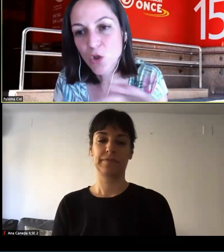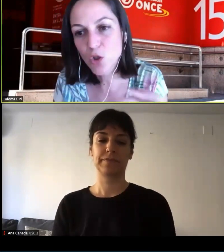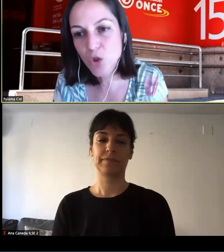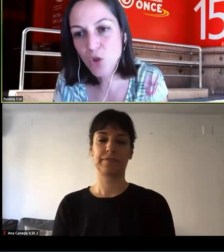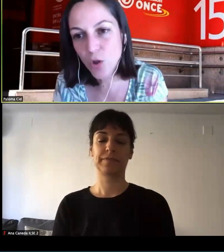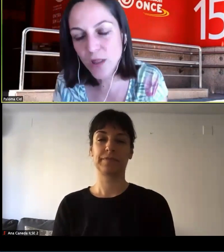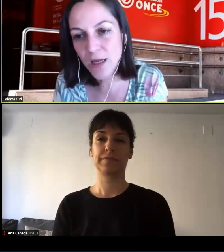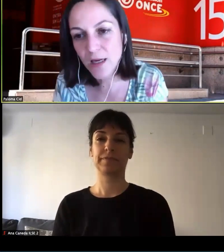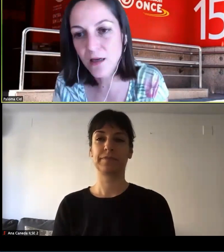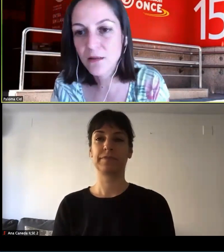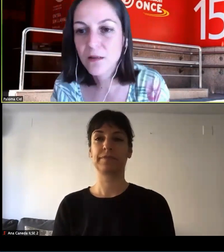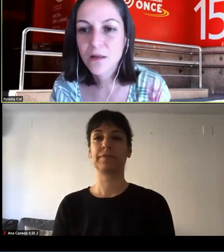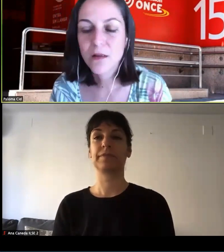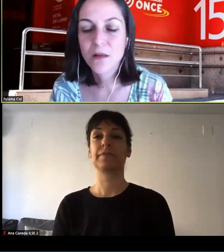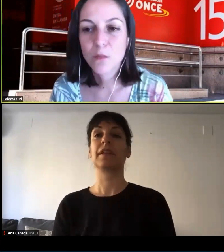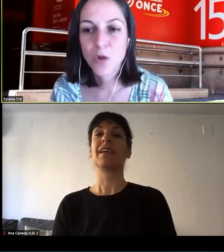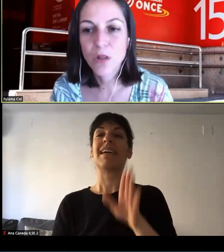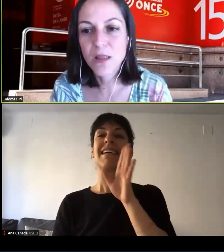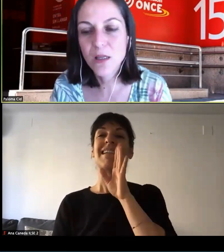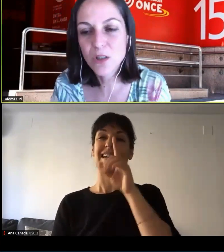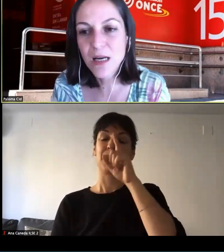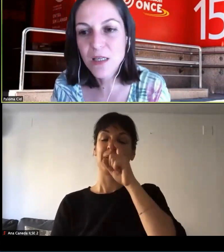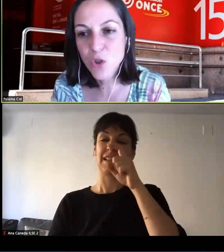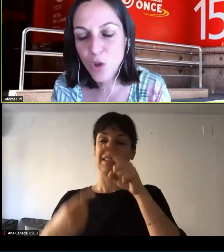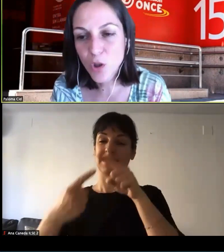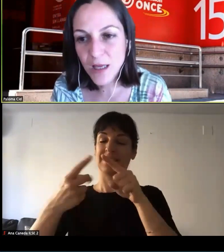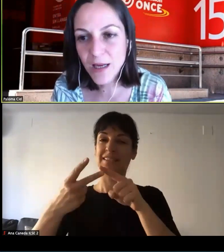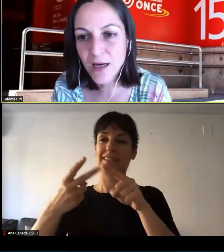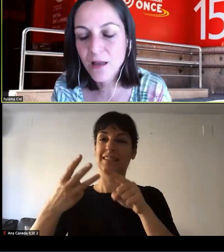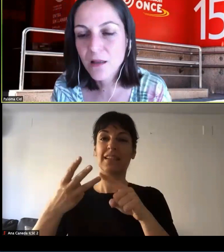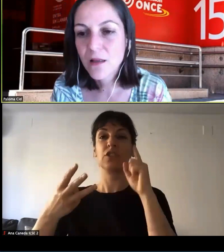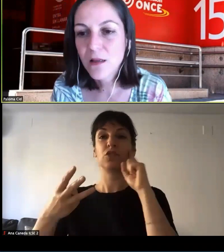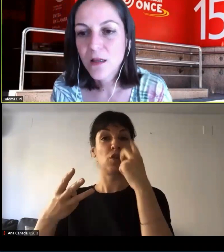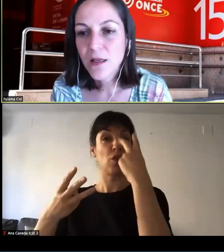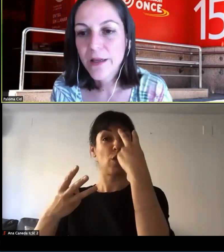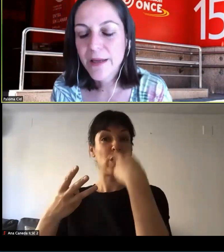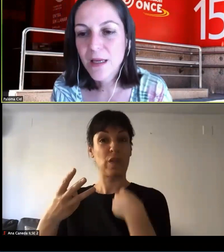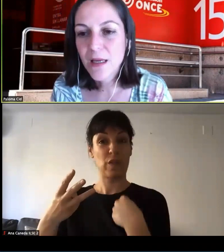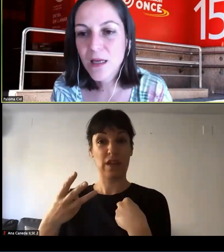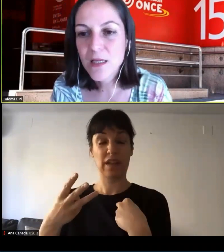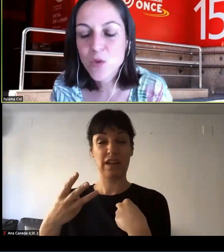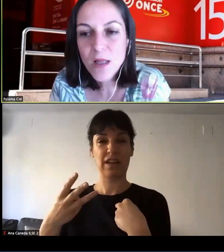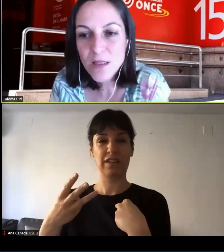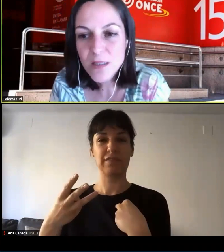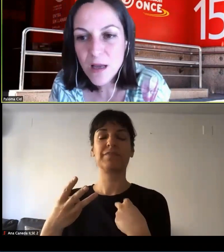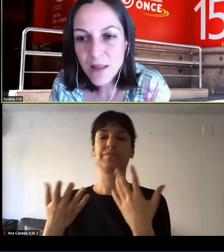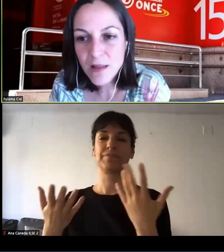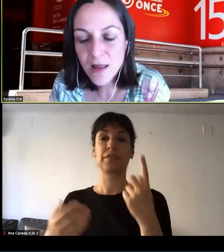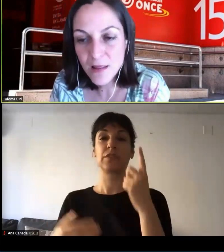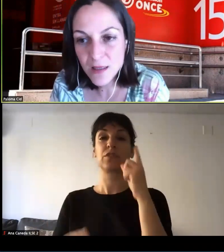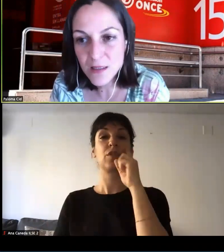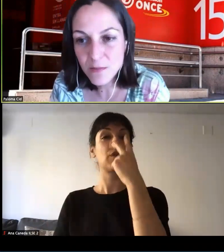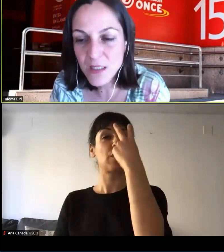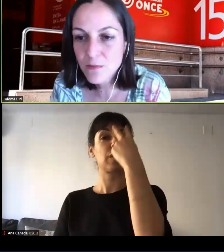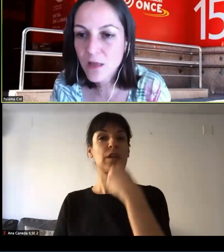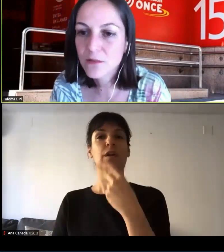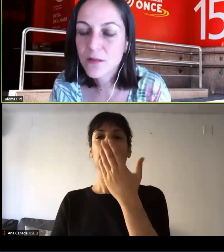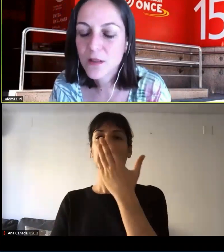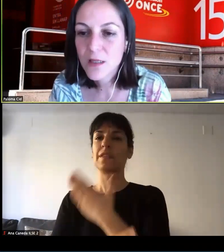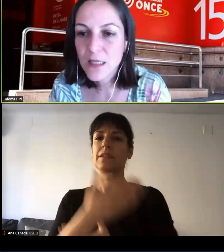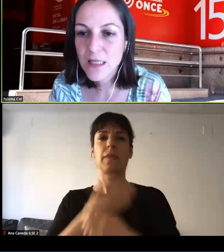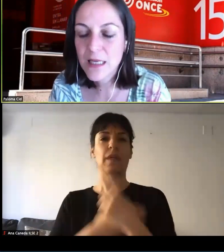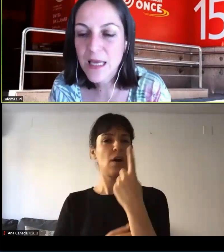inicio sordoceguera. Bueno, deciros que la sordoceguera es una discapacidad en sí